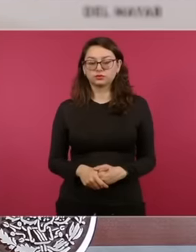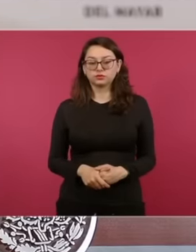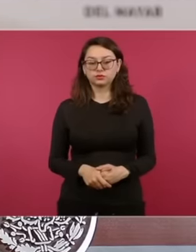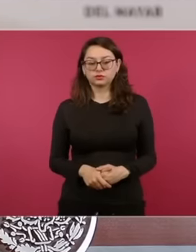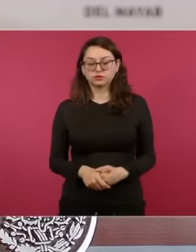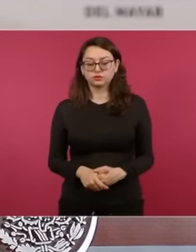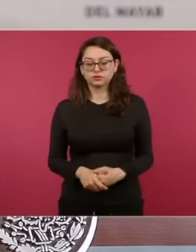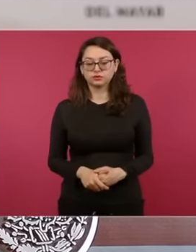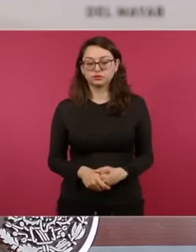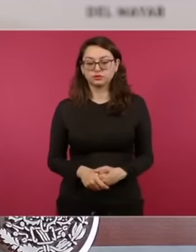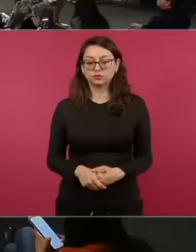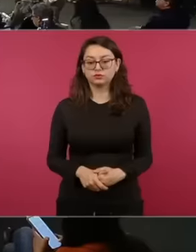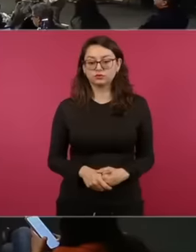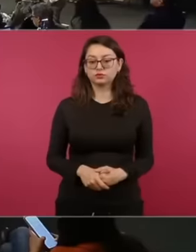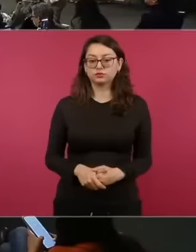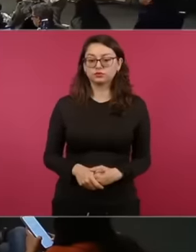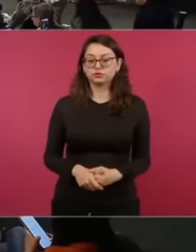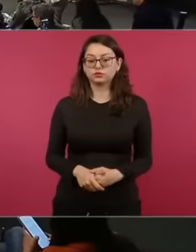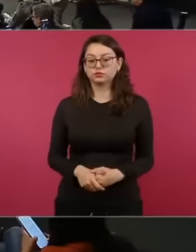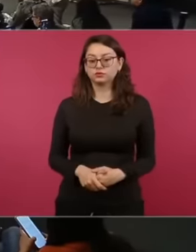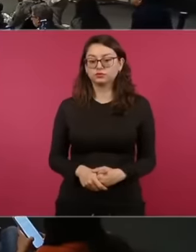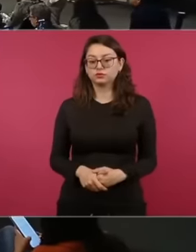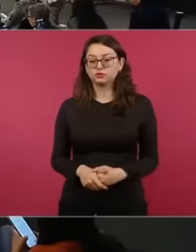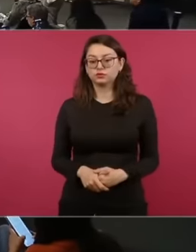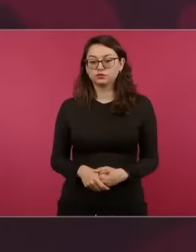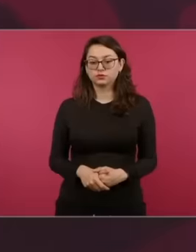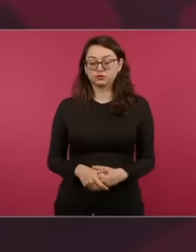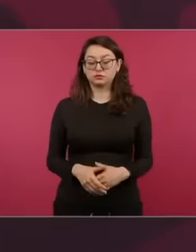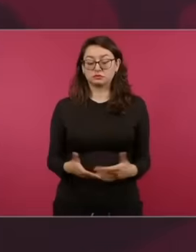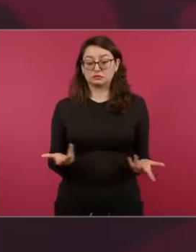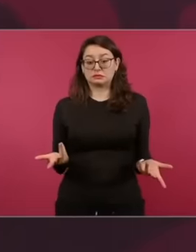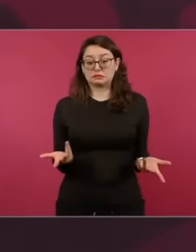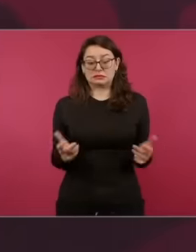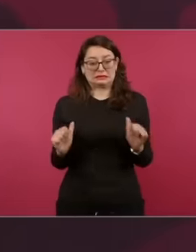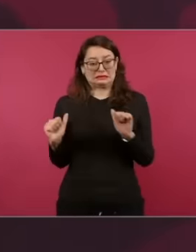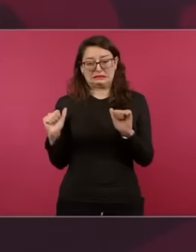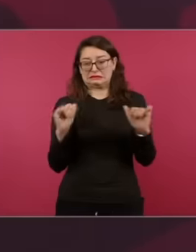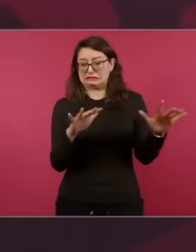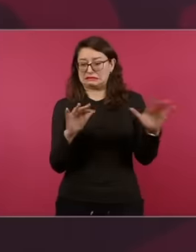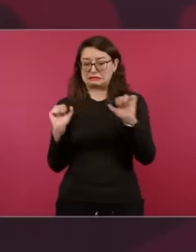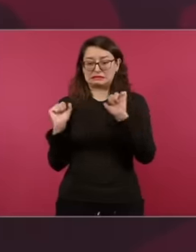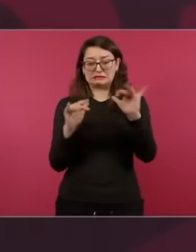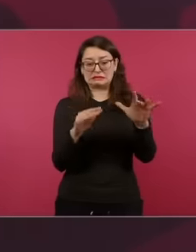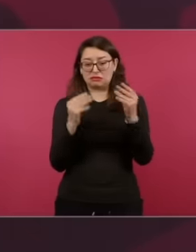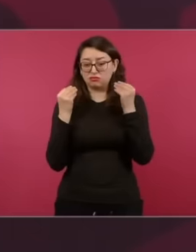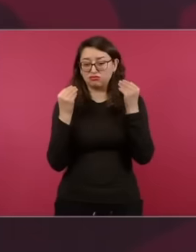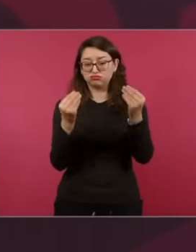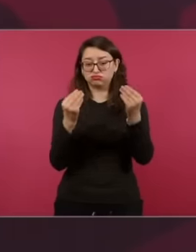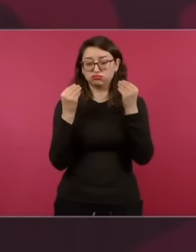ha ido bajando el número de migrantes y además